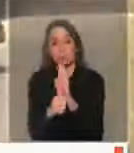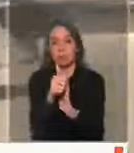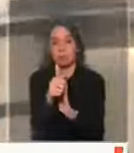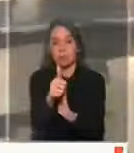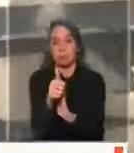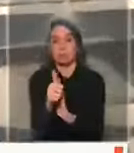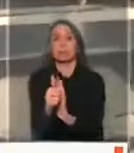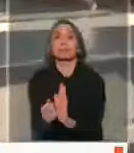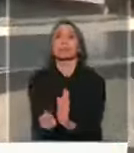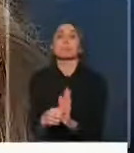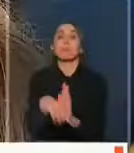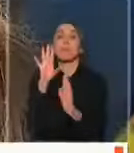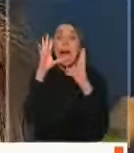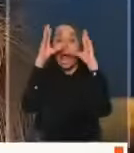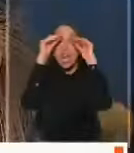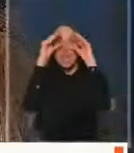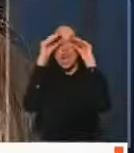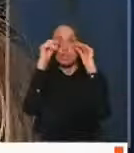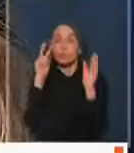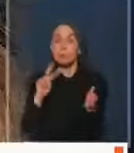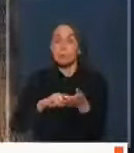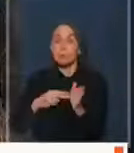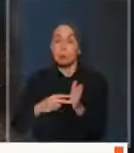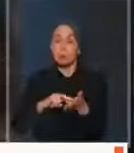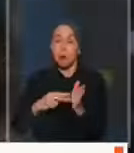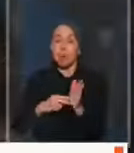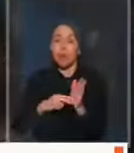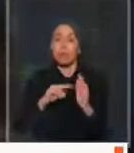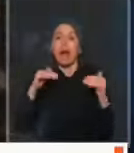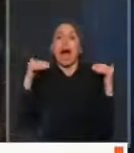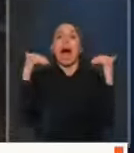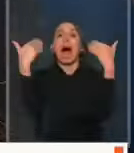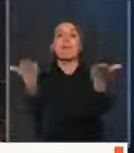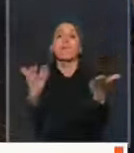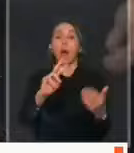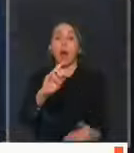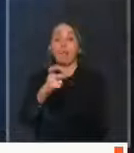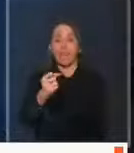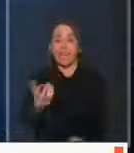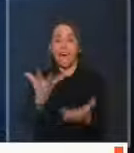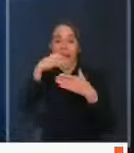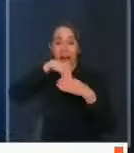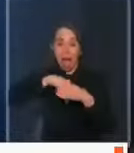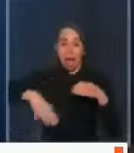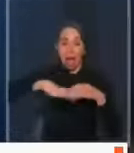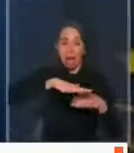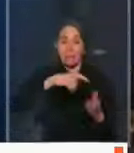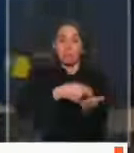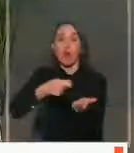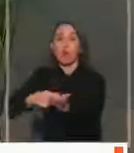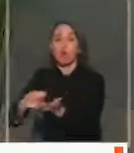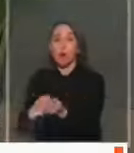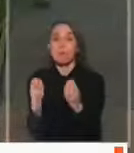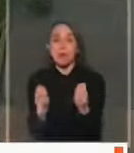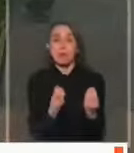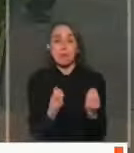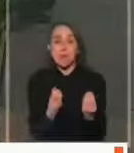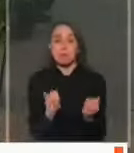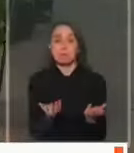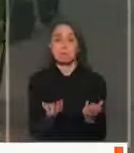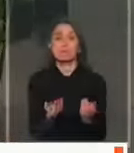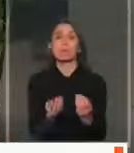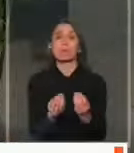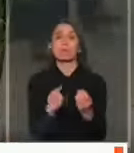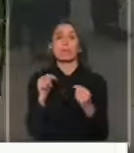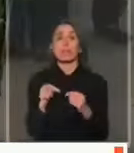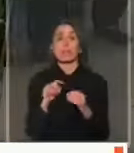más debería ser en la noche. Los problemas se suscitan fuera, porque dentro de La Vega nosotros compramos todo, va bien. Un